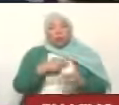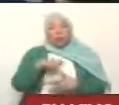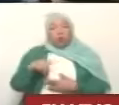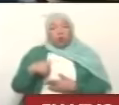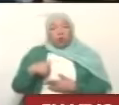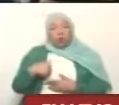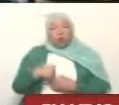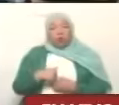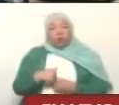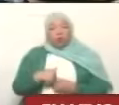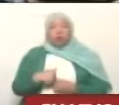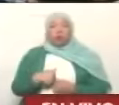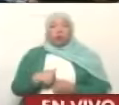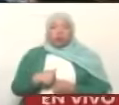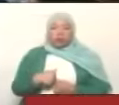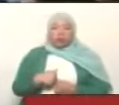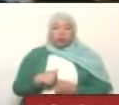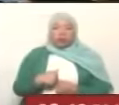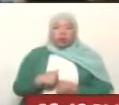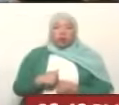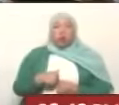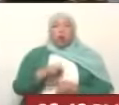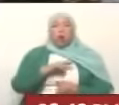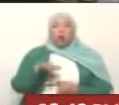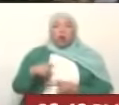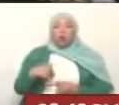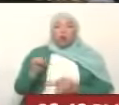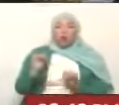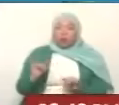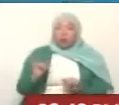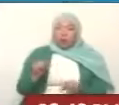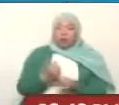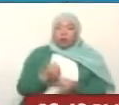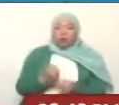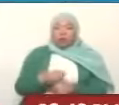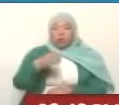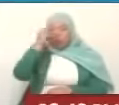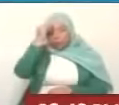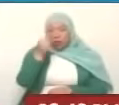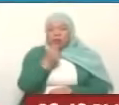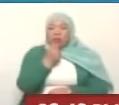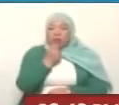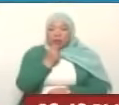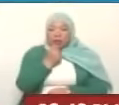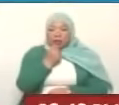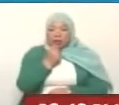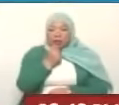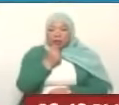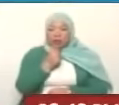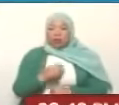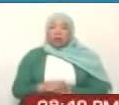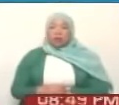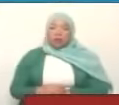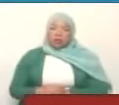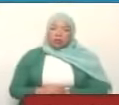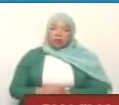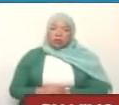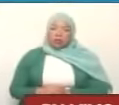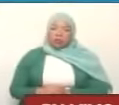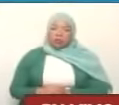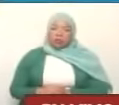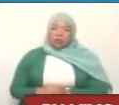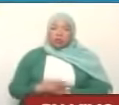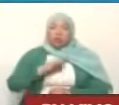somos, digo soy. ¿Ah? Tengo que aprendérmelo en inglés, Silvia. ¿Ah? Cuando